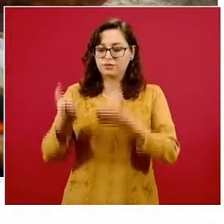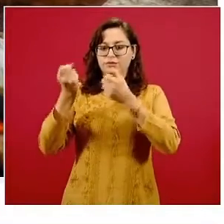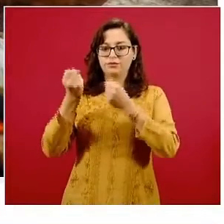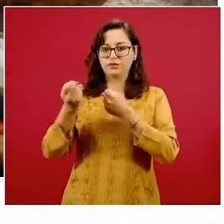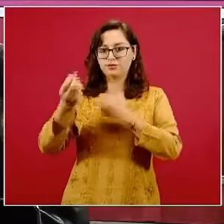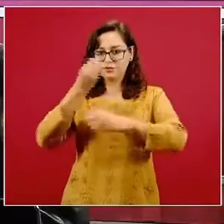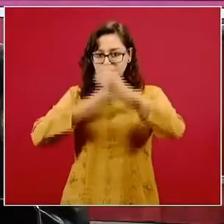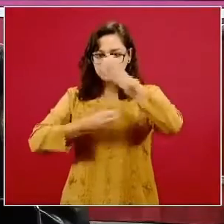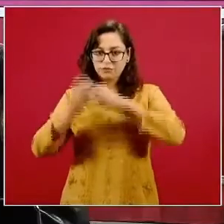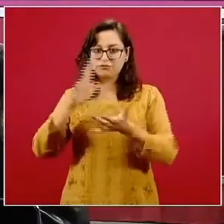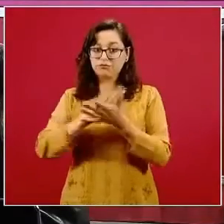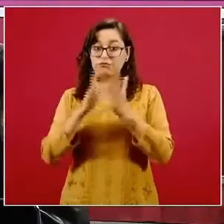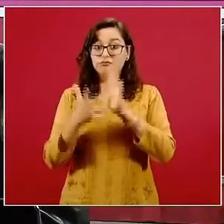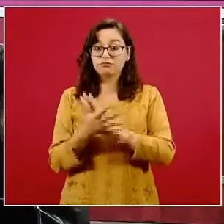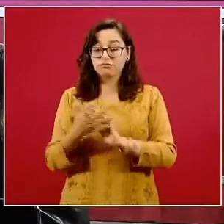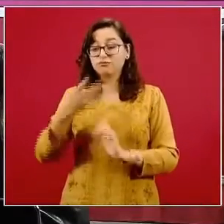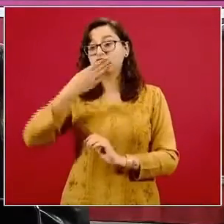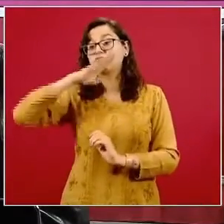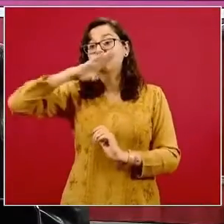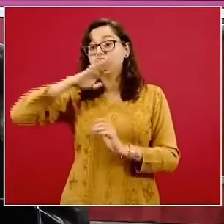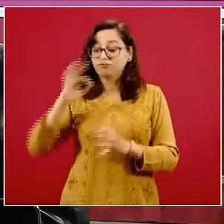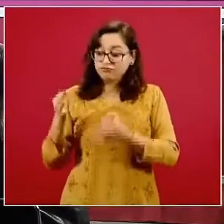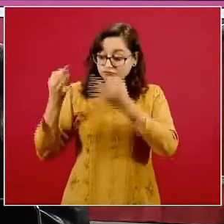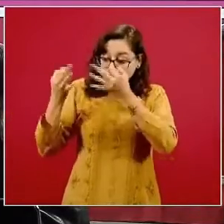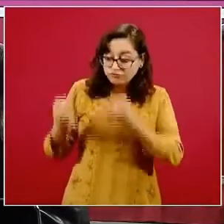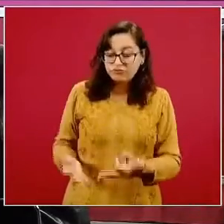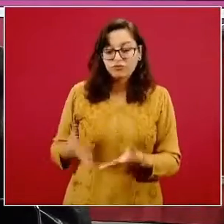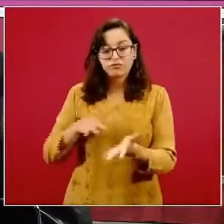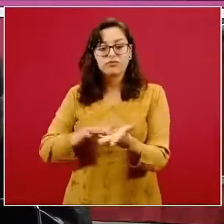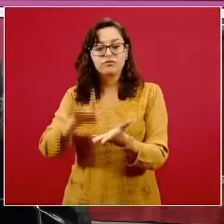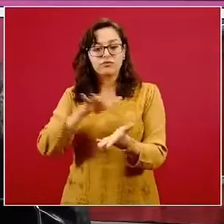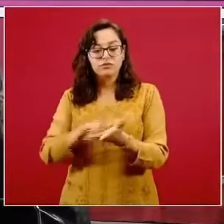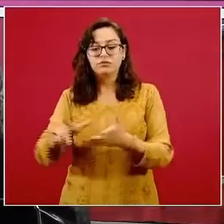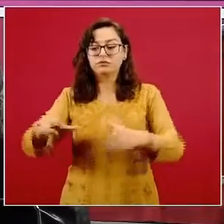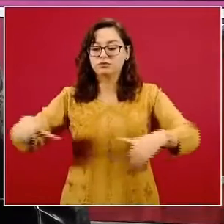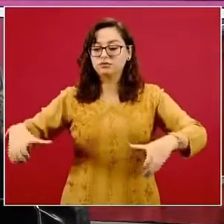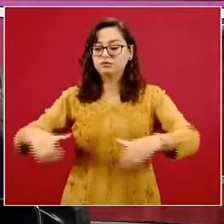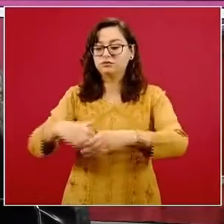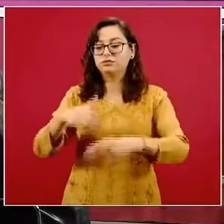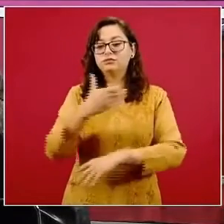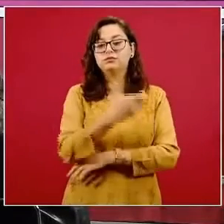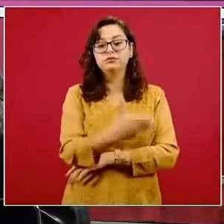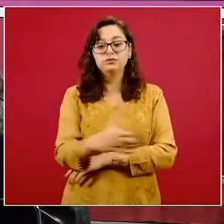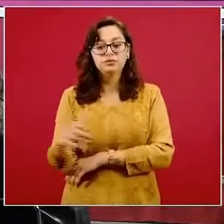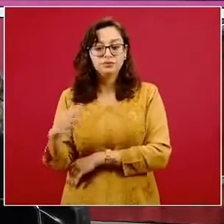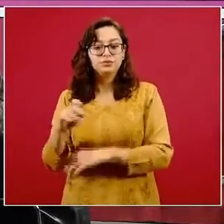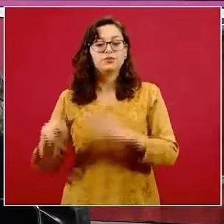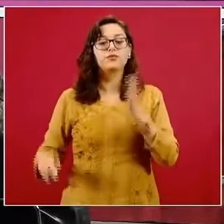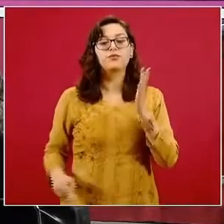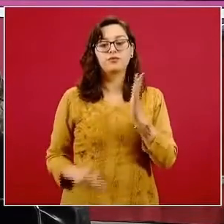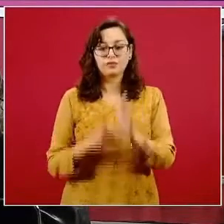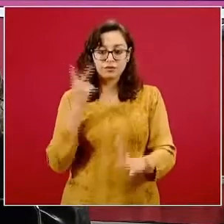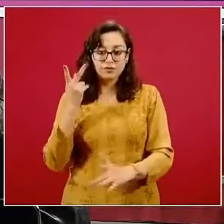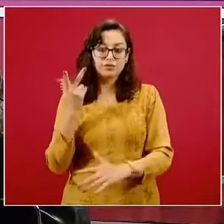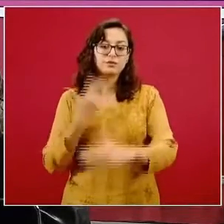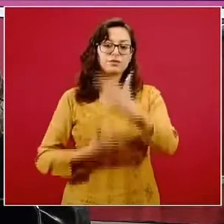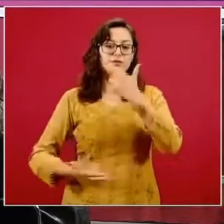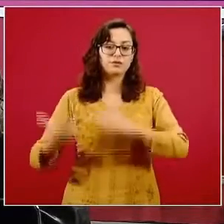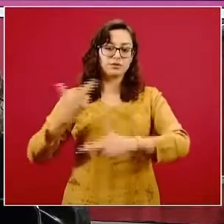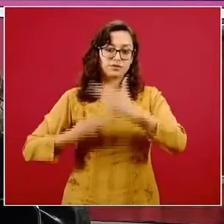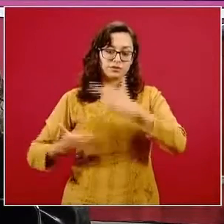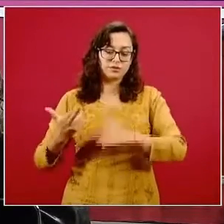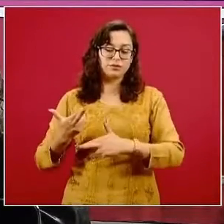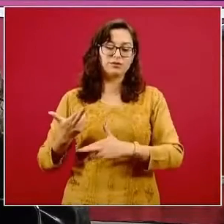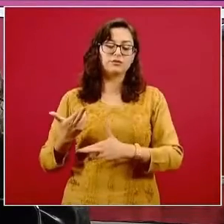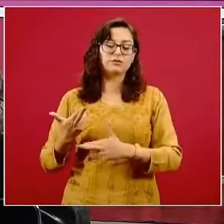estos maíces y sobre todo apoyar y coadyuvar a que las comunidades campesinas recuperen su capacidad